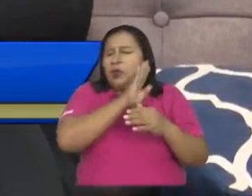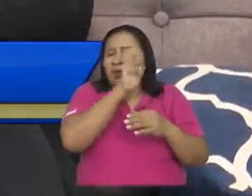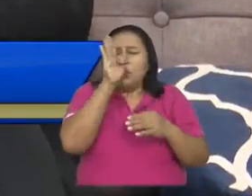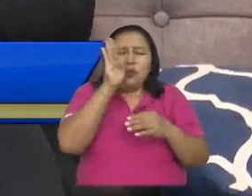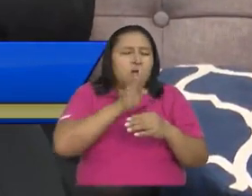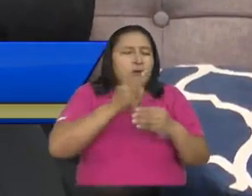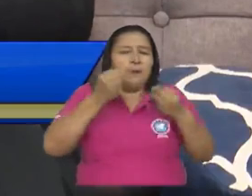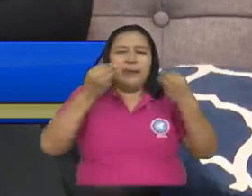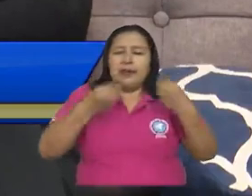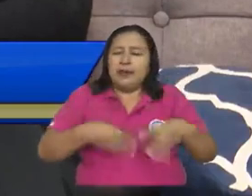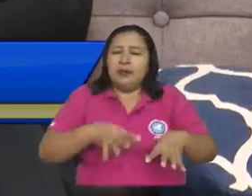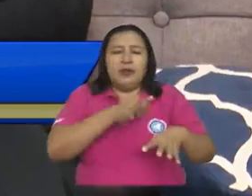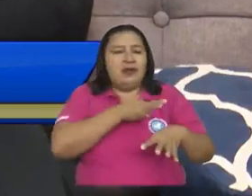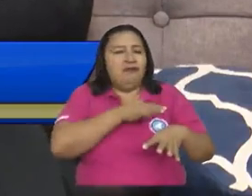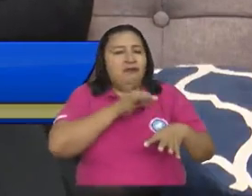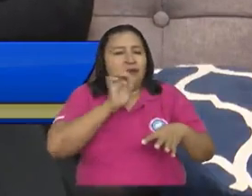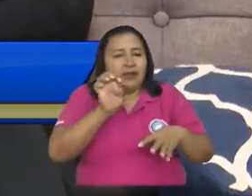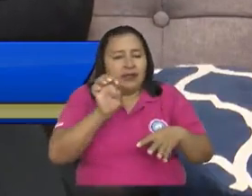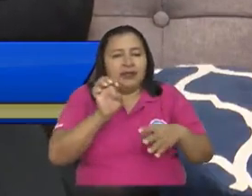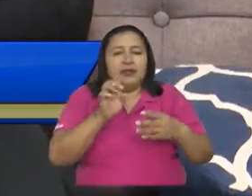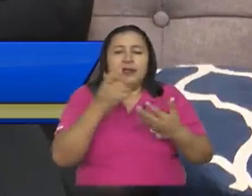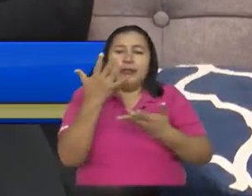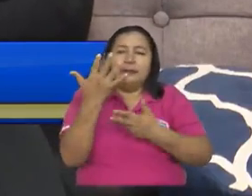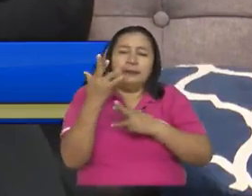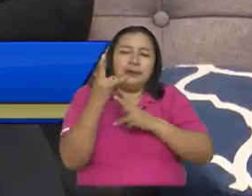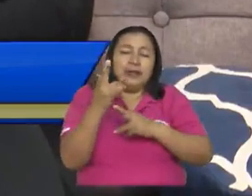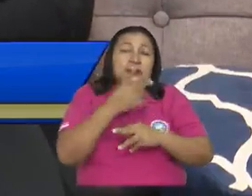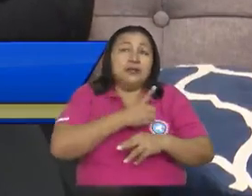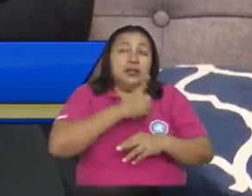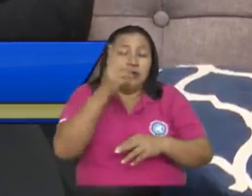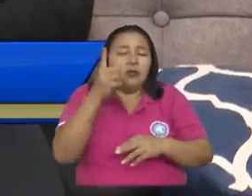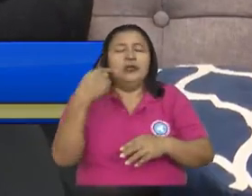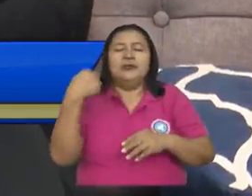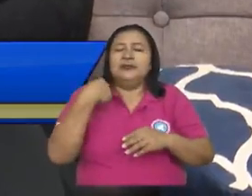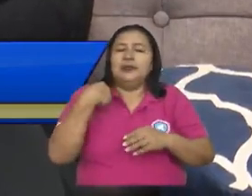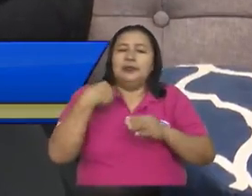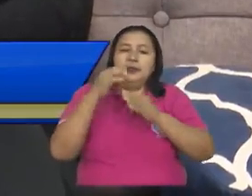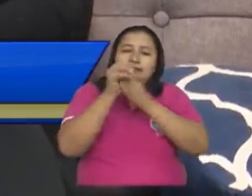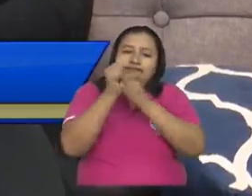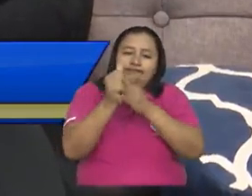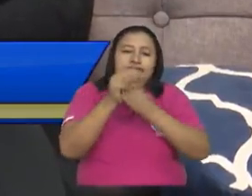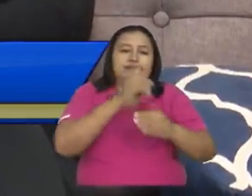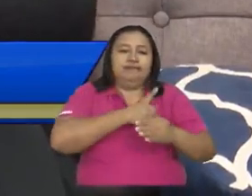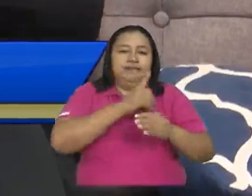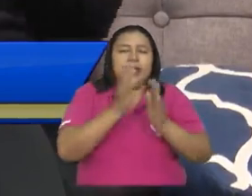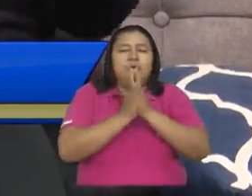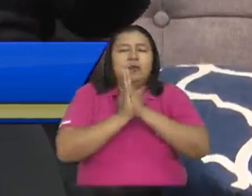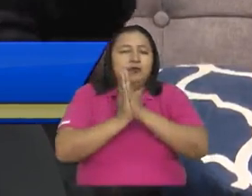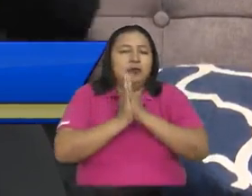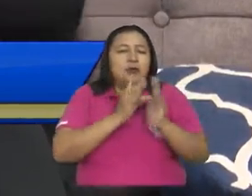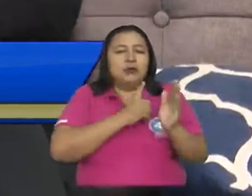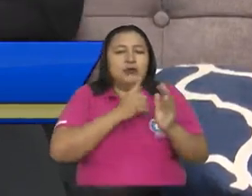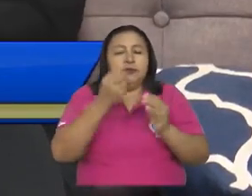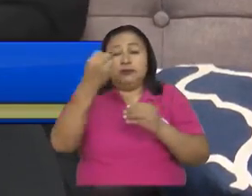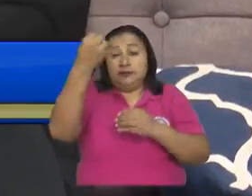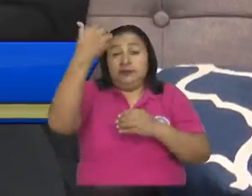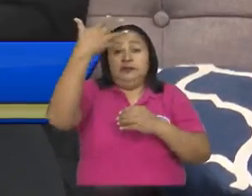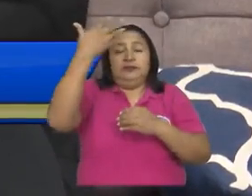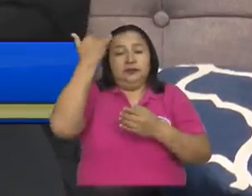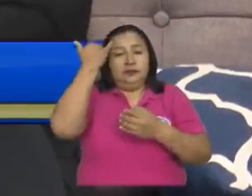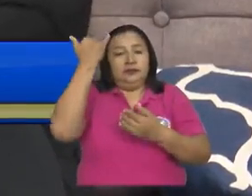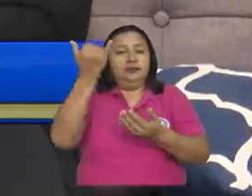la fe, la esperanza en Dios. Siempre tomado de la mano de Dios, pidiéndole a Él que nos ilumine, ¿verdad?,